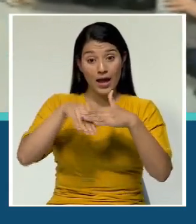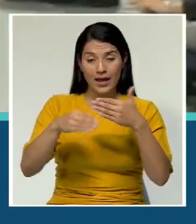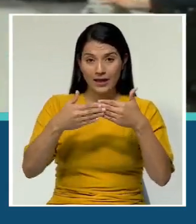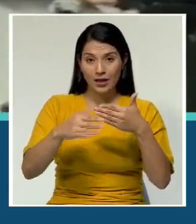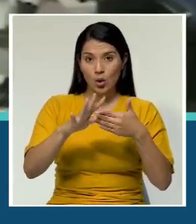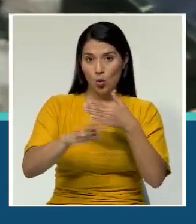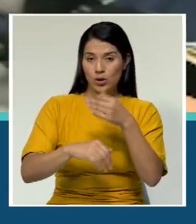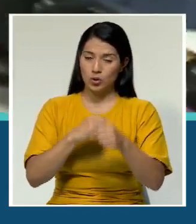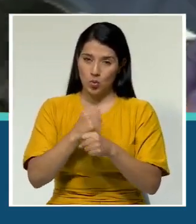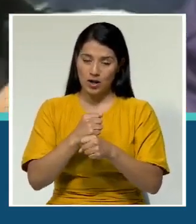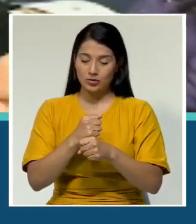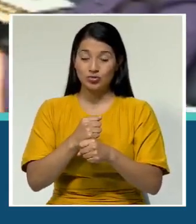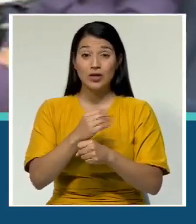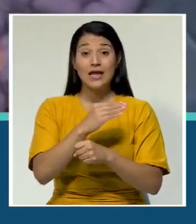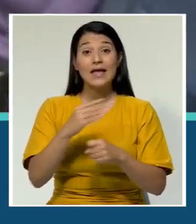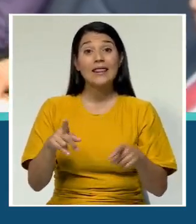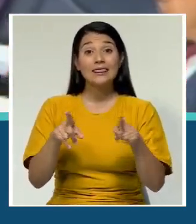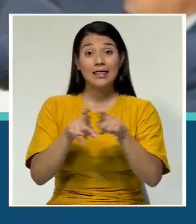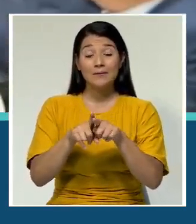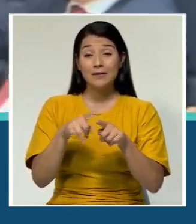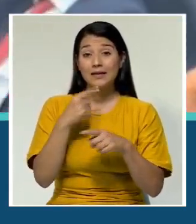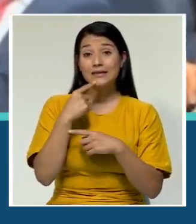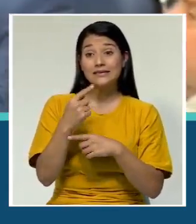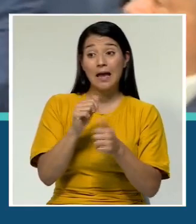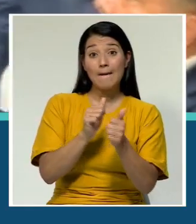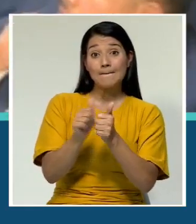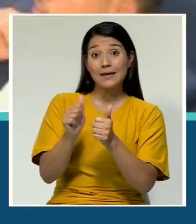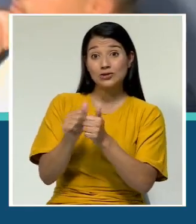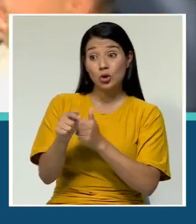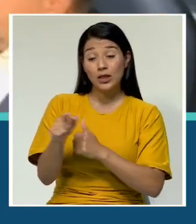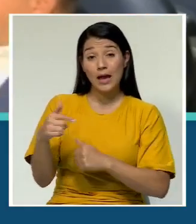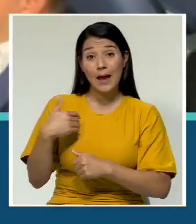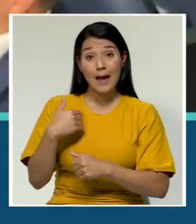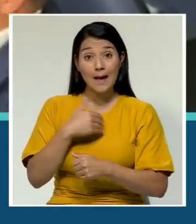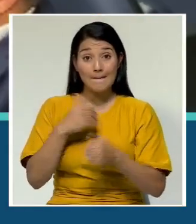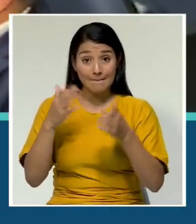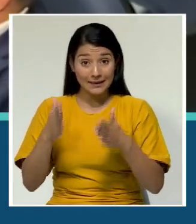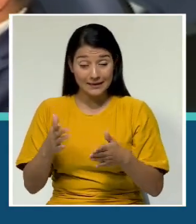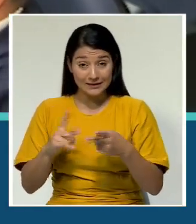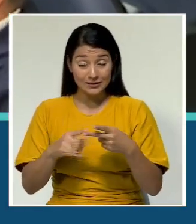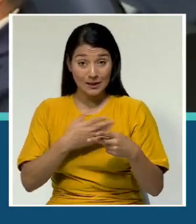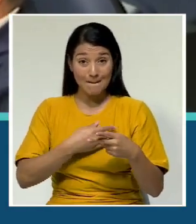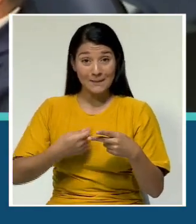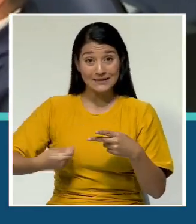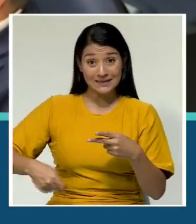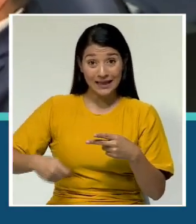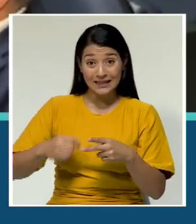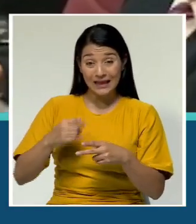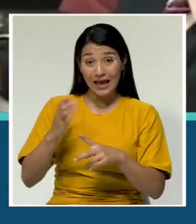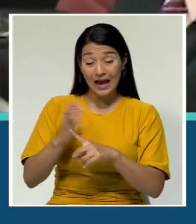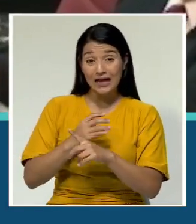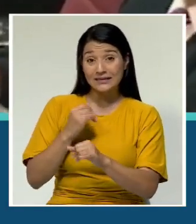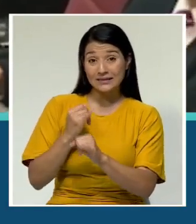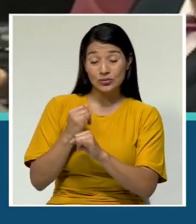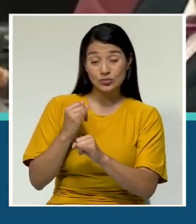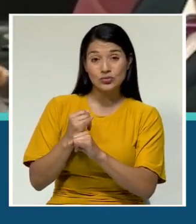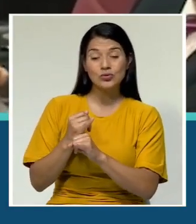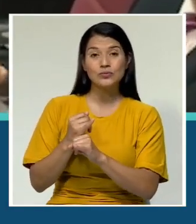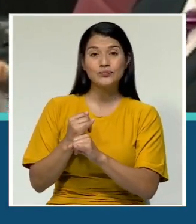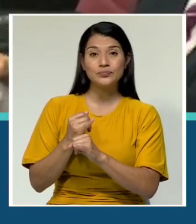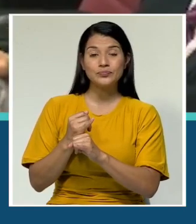uno o que van a tener en el gobierno durante esta administración. Señaló además que la mayoría de